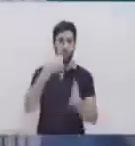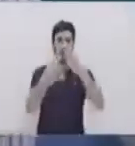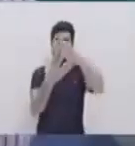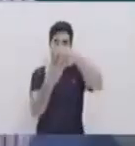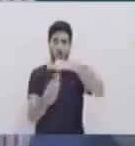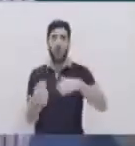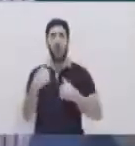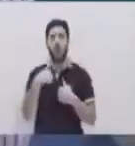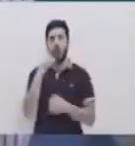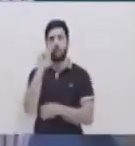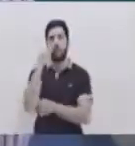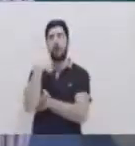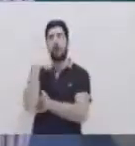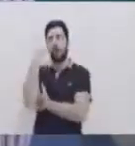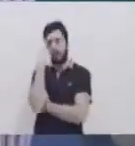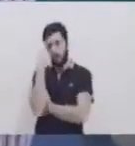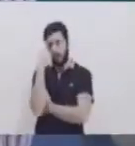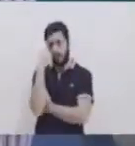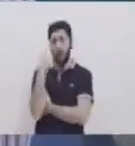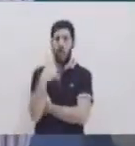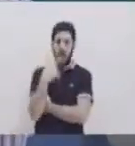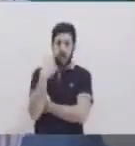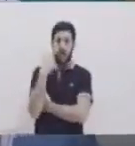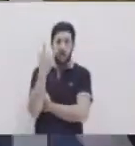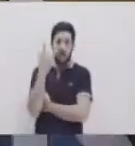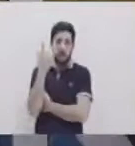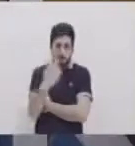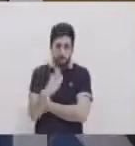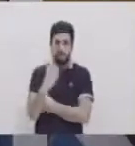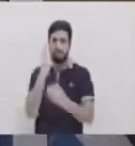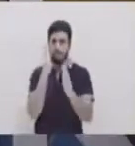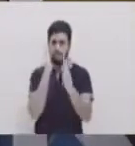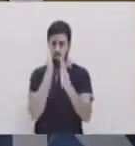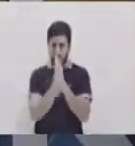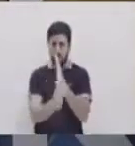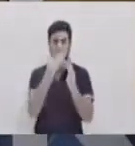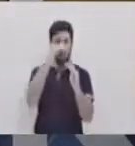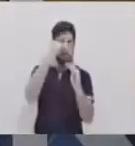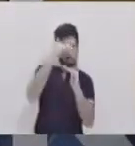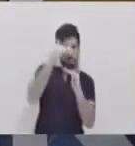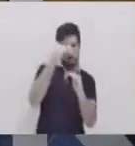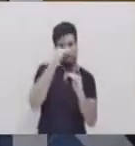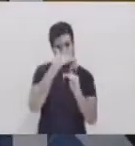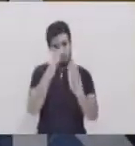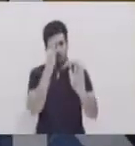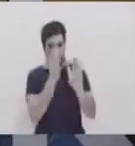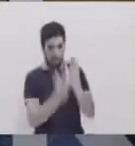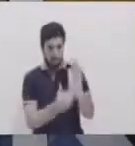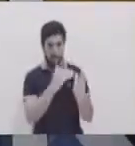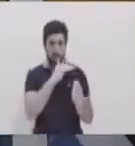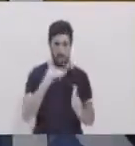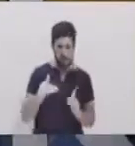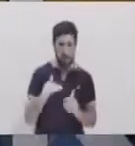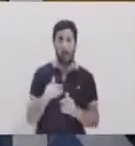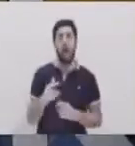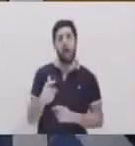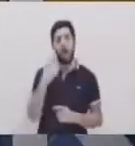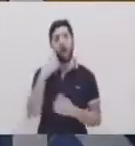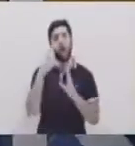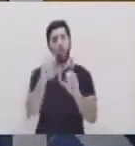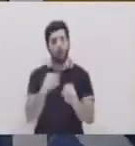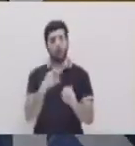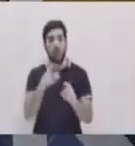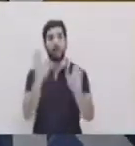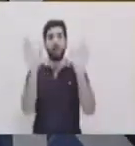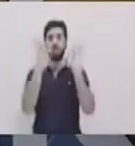Entonces a él se le ocurrió venir y sesgar, es decir, cortar cada una de estas y observó nuevas